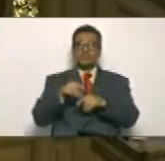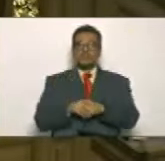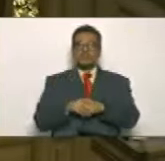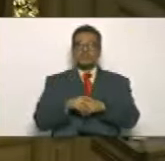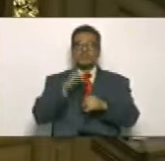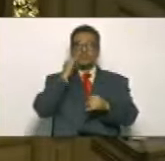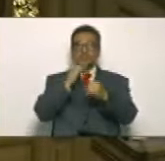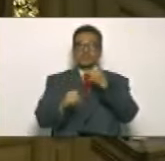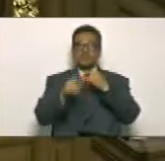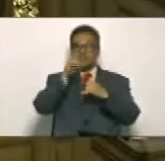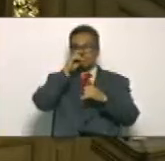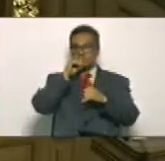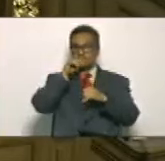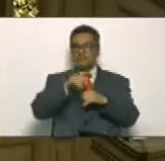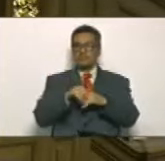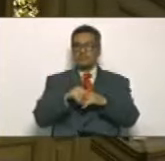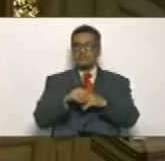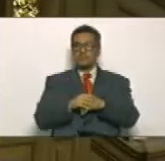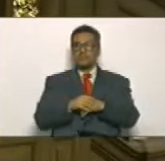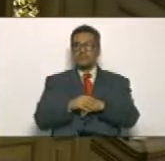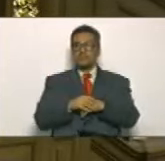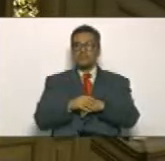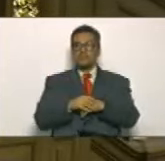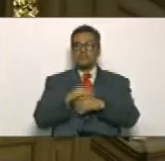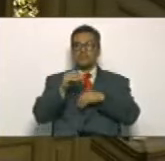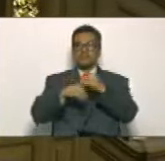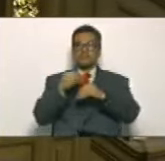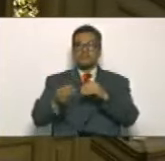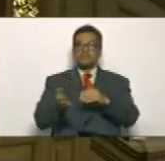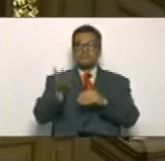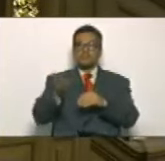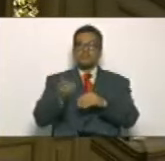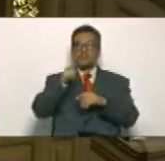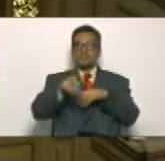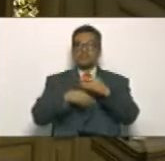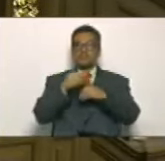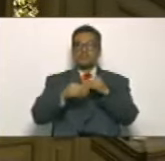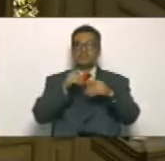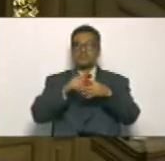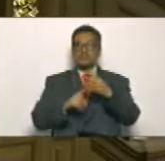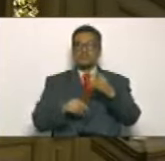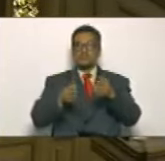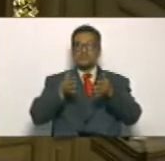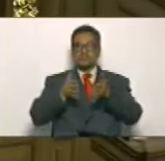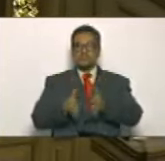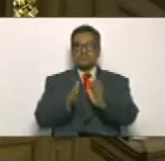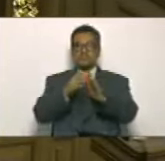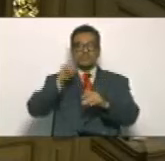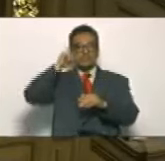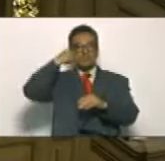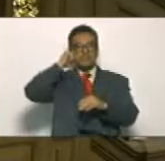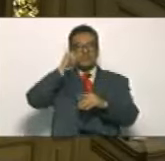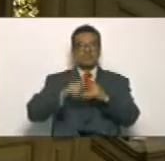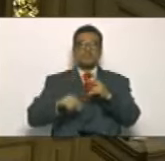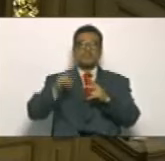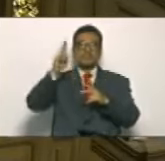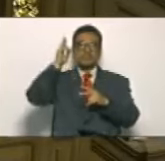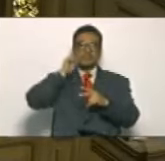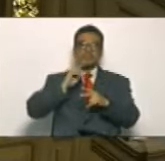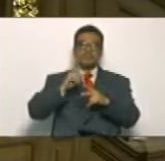los últimos años, pues, ha resaltado y ha hecho con esto renacer el pensamiento